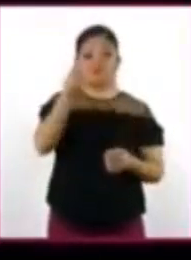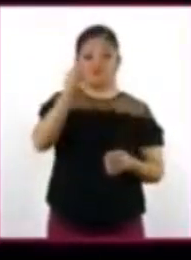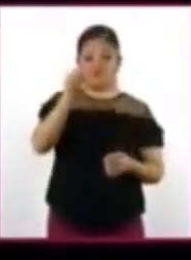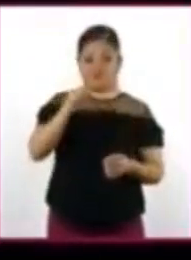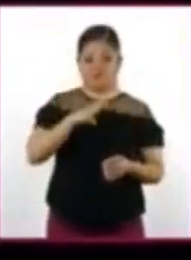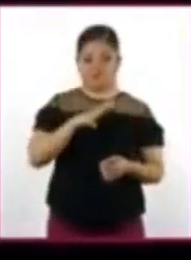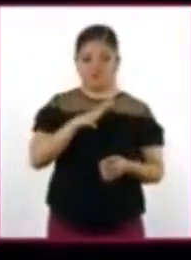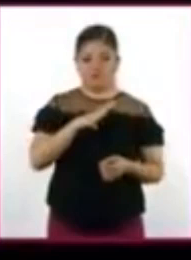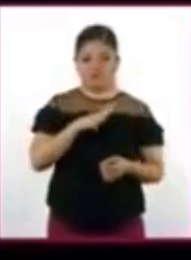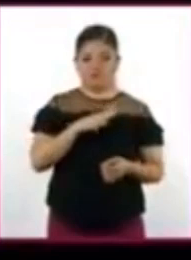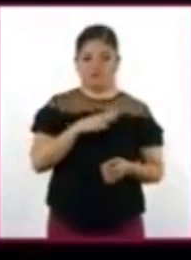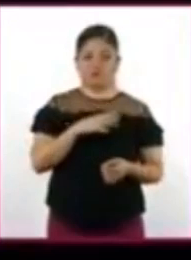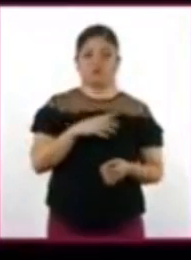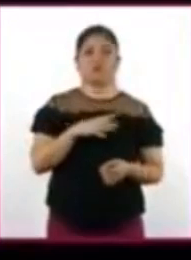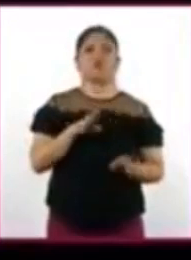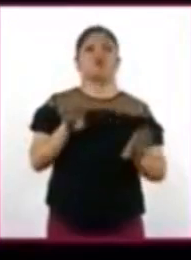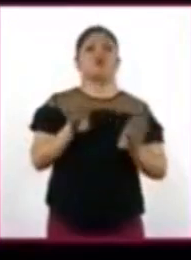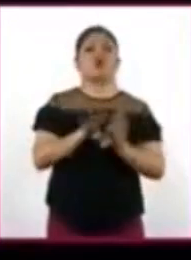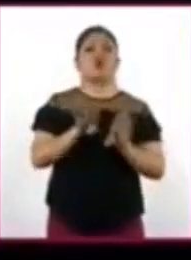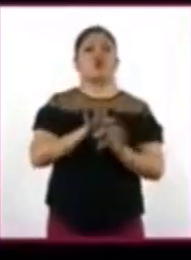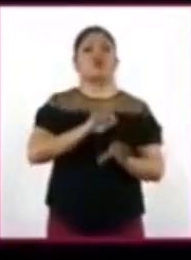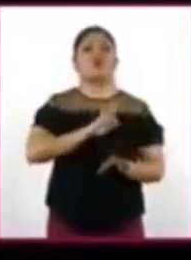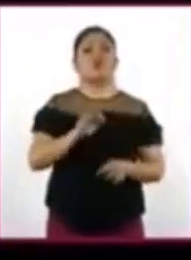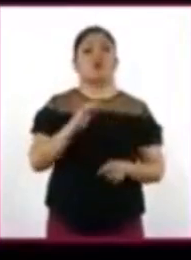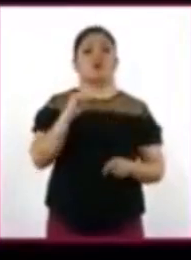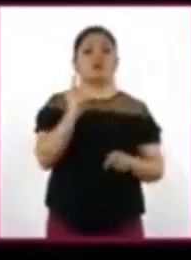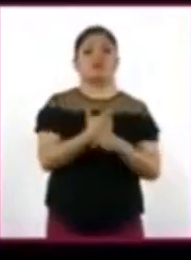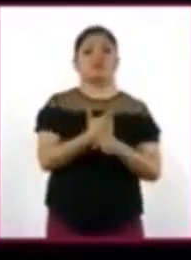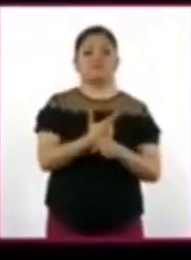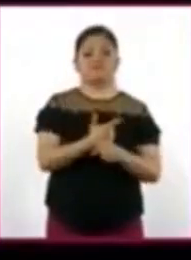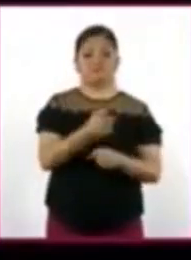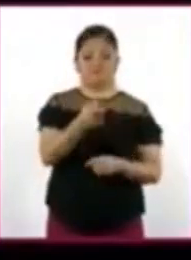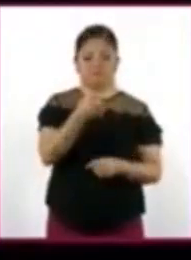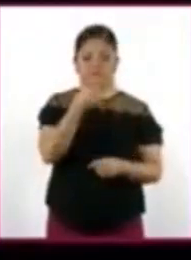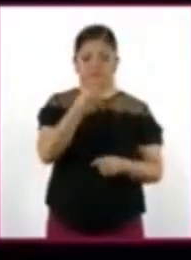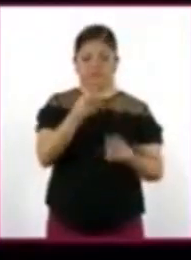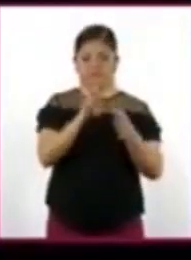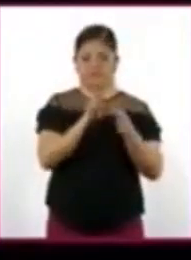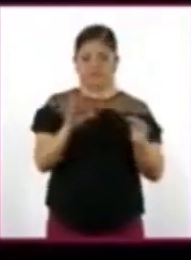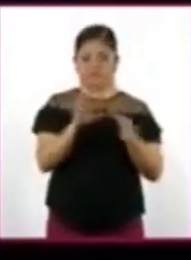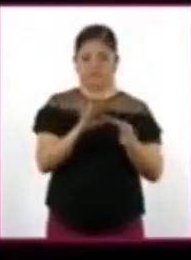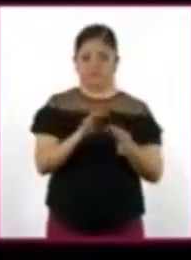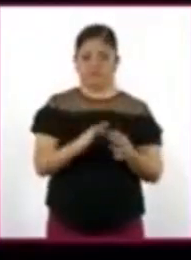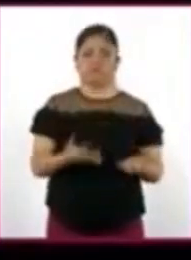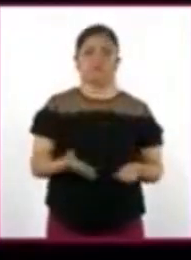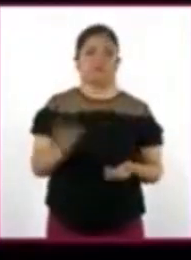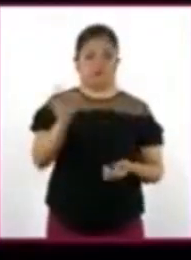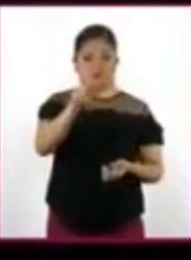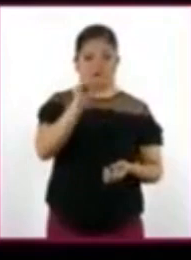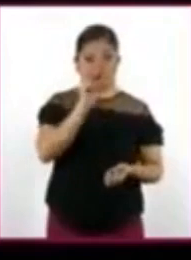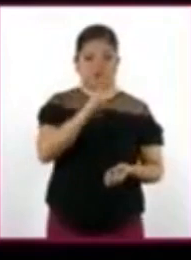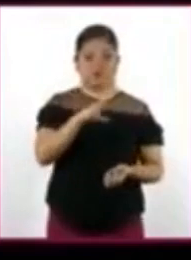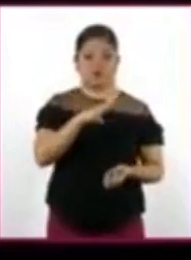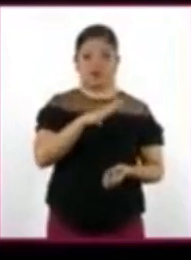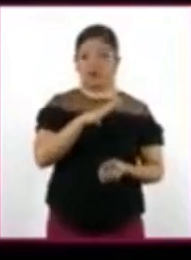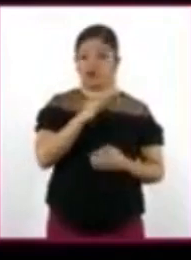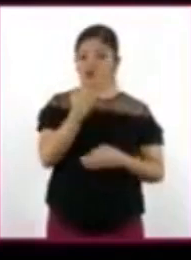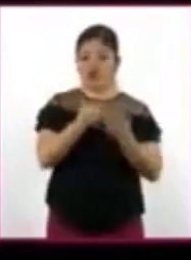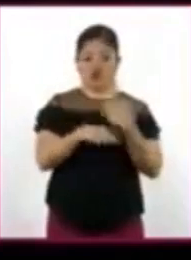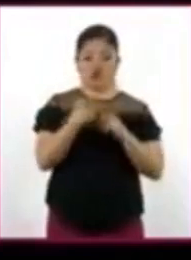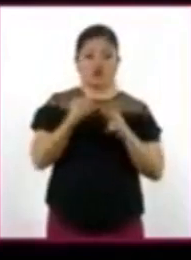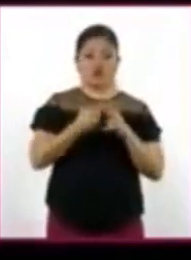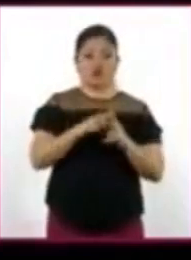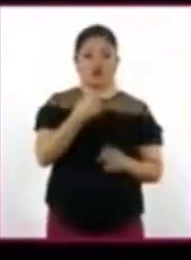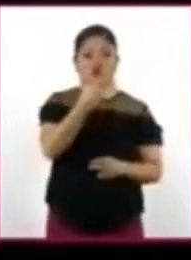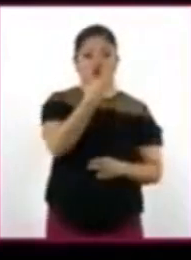tengo y entonces, ¿cómo podemos encontrar la ecuación que me describa la cantidad de bloques? Bueno, si te das cuenta, todos empiezan con 1.